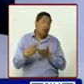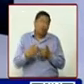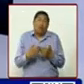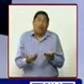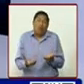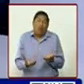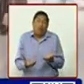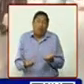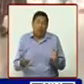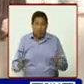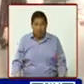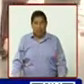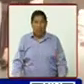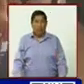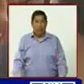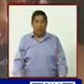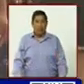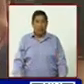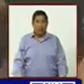gestión?